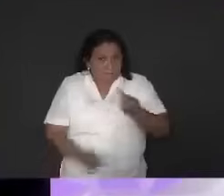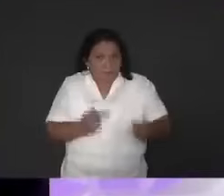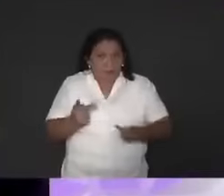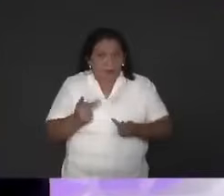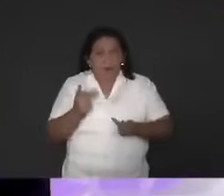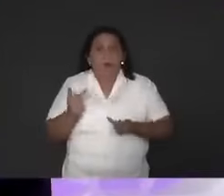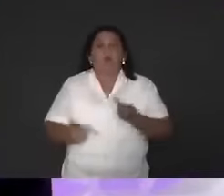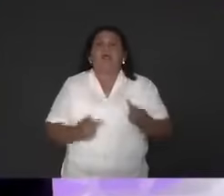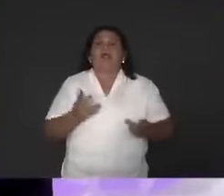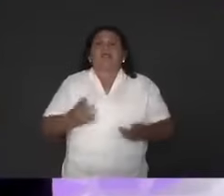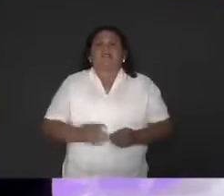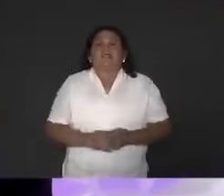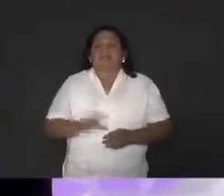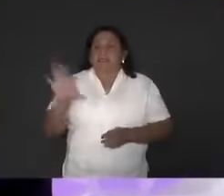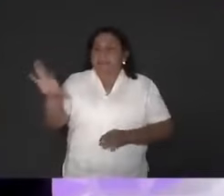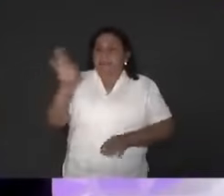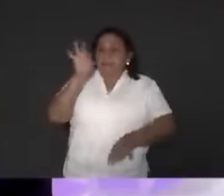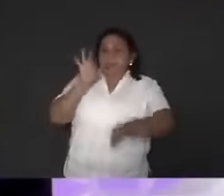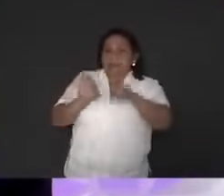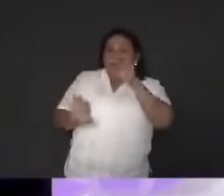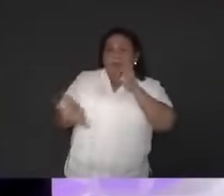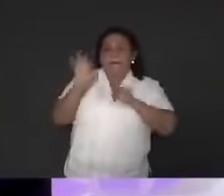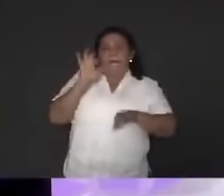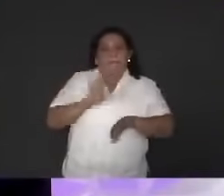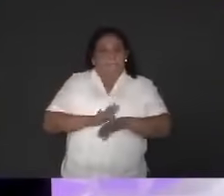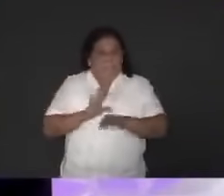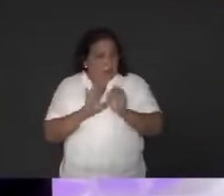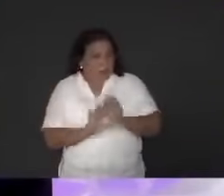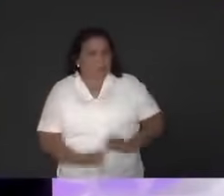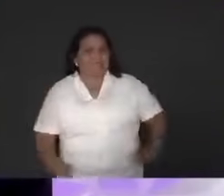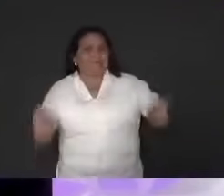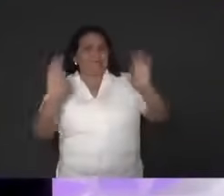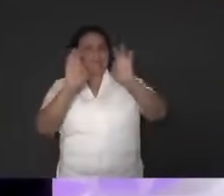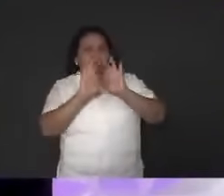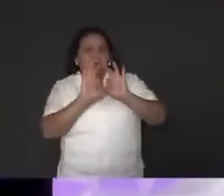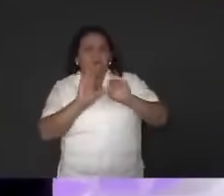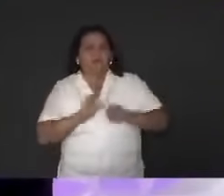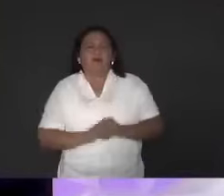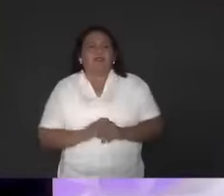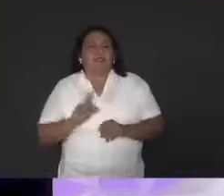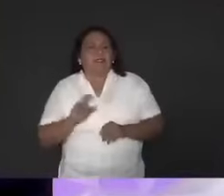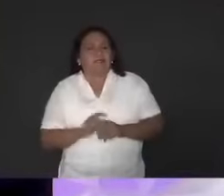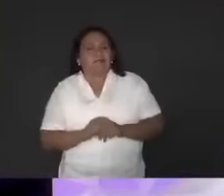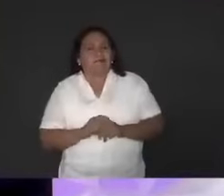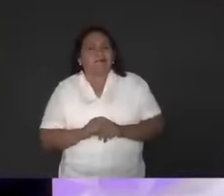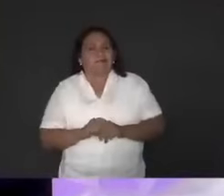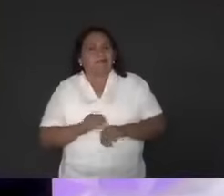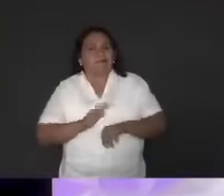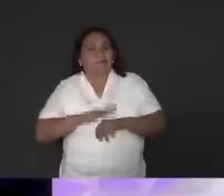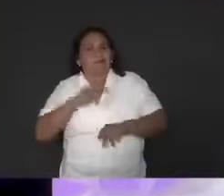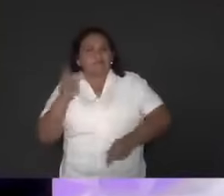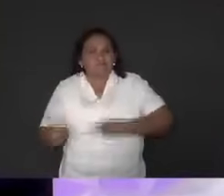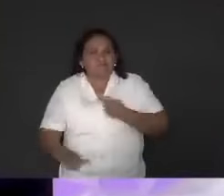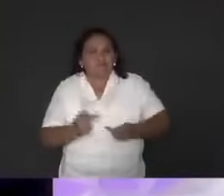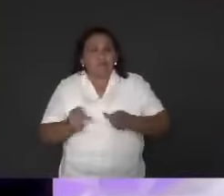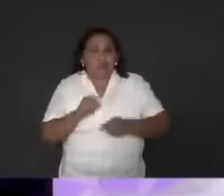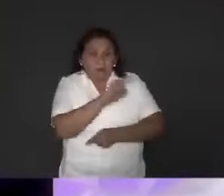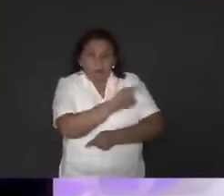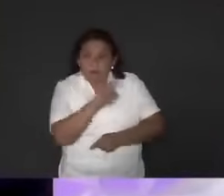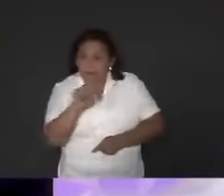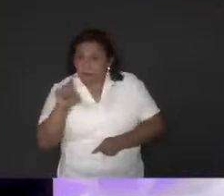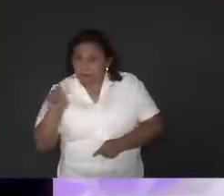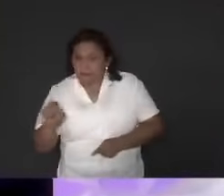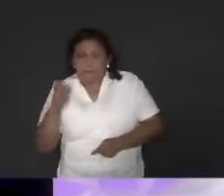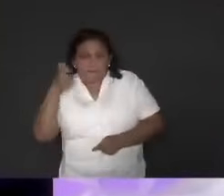banco de preguntas, seleccionaron las más relevantes y las que se repetían con más frecuencia por la ciudadanía. En esta